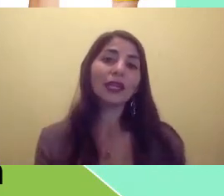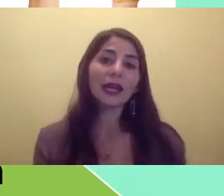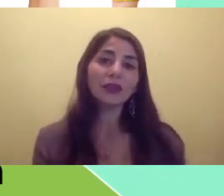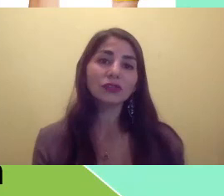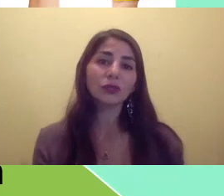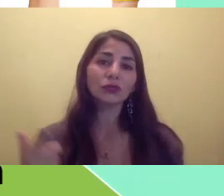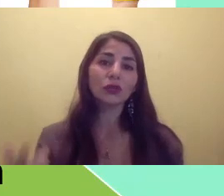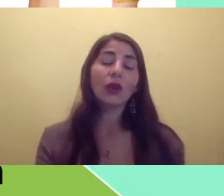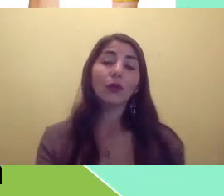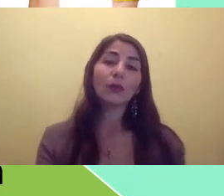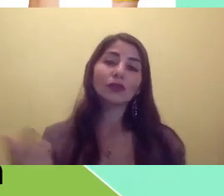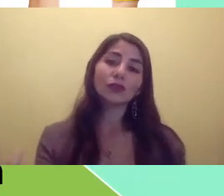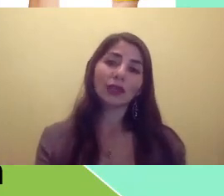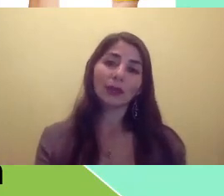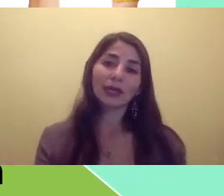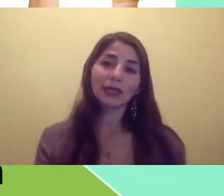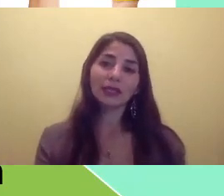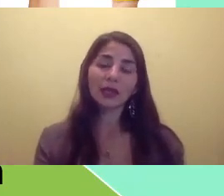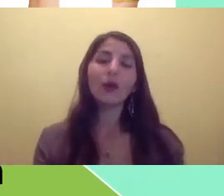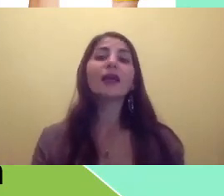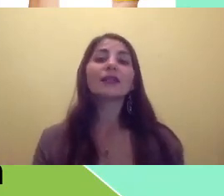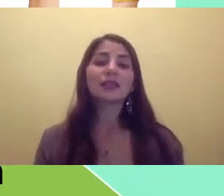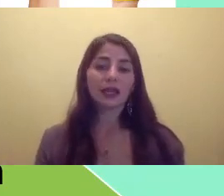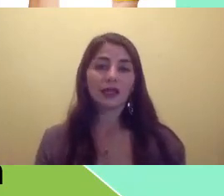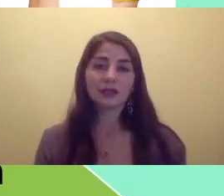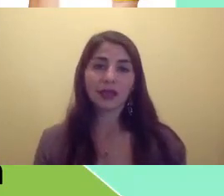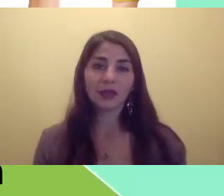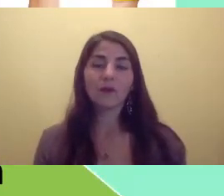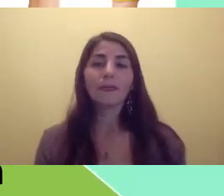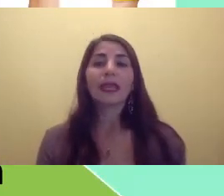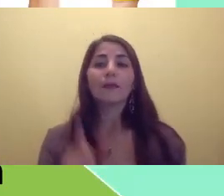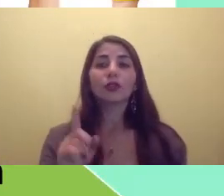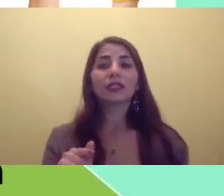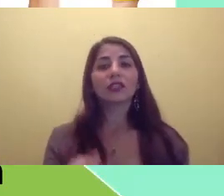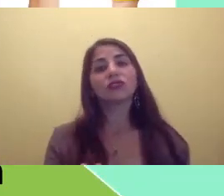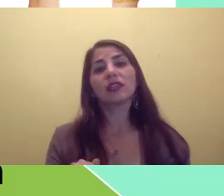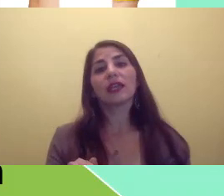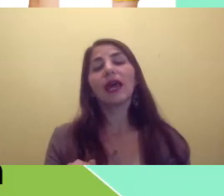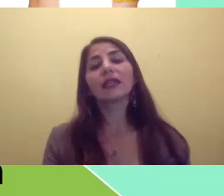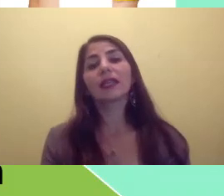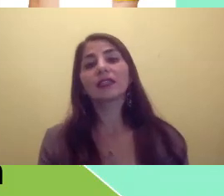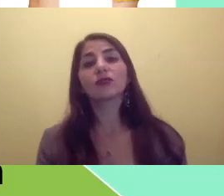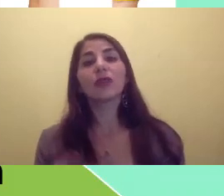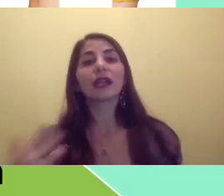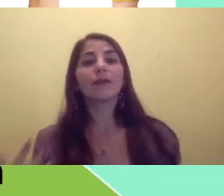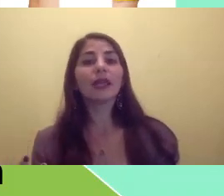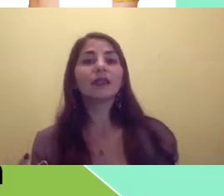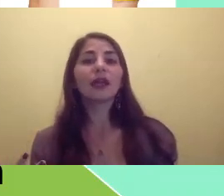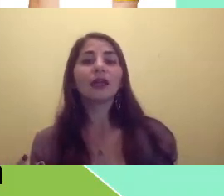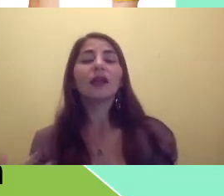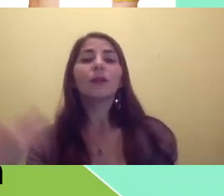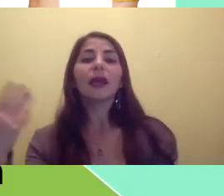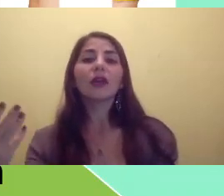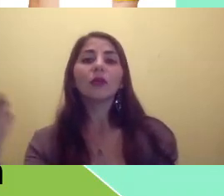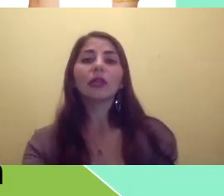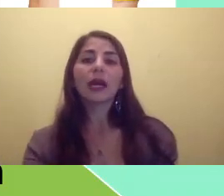para comunicarnos con una persona que maneja esta lengua, sí es necesario. Importante considerar que esta es una